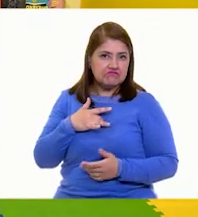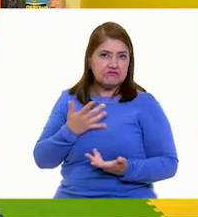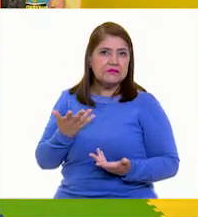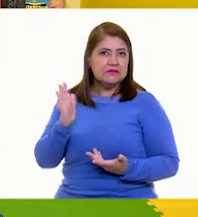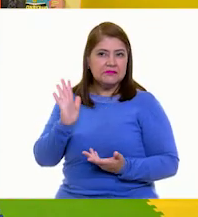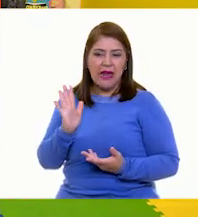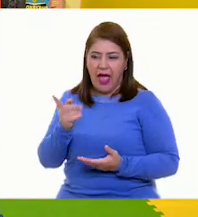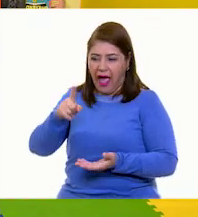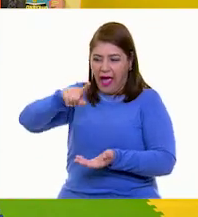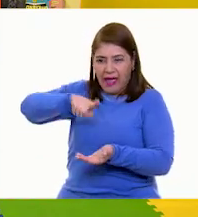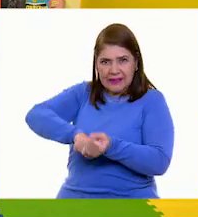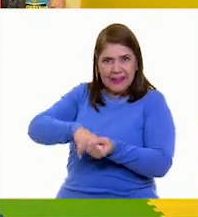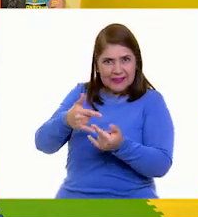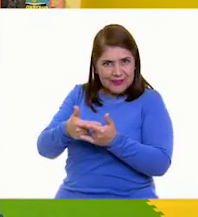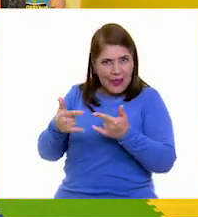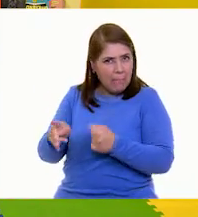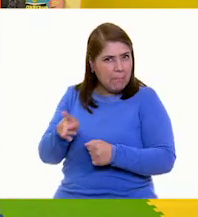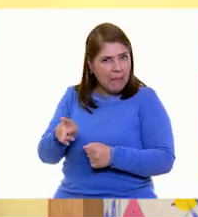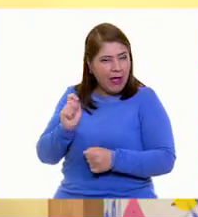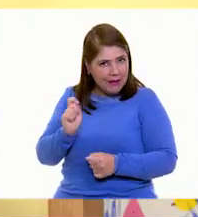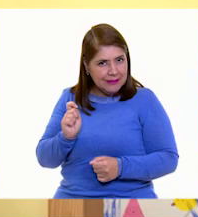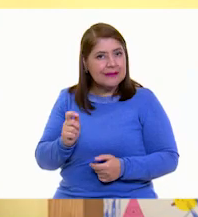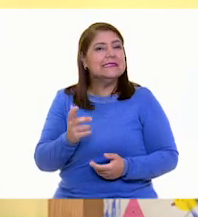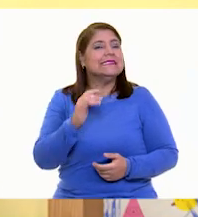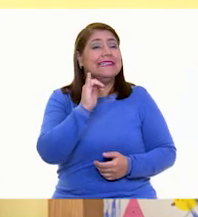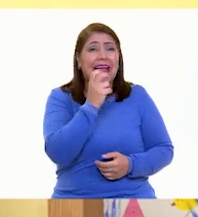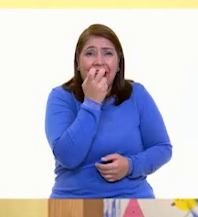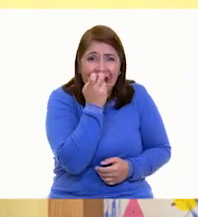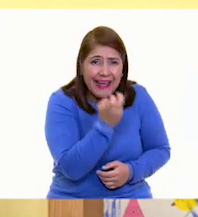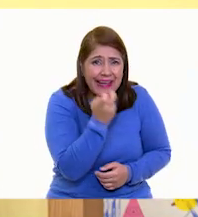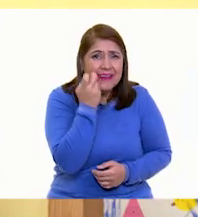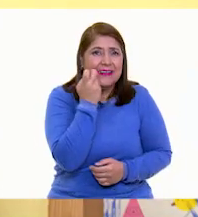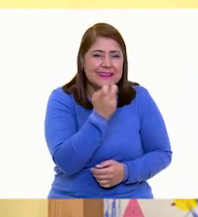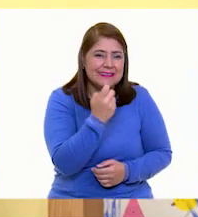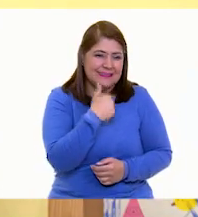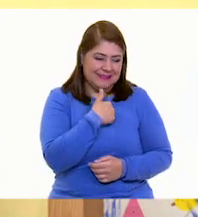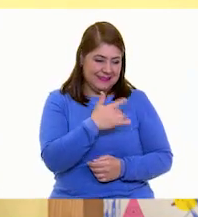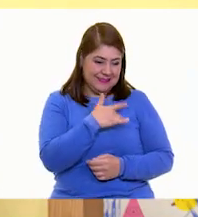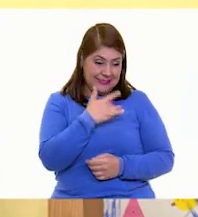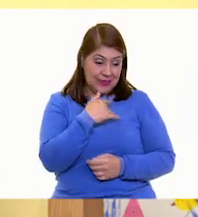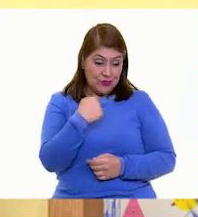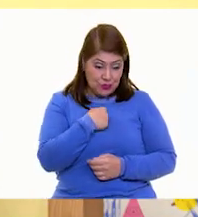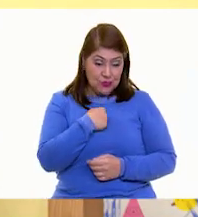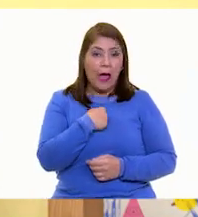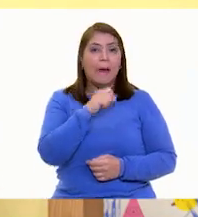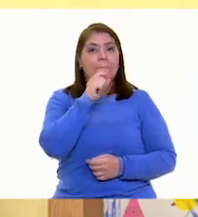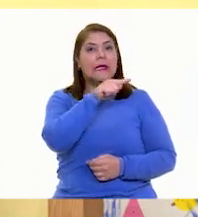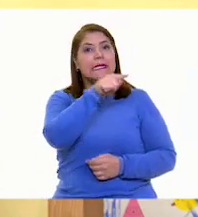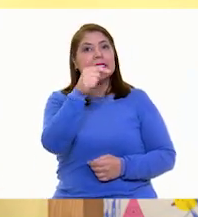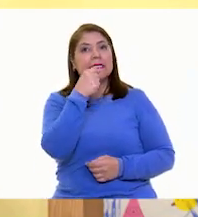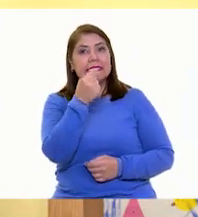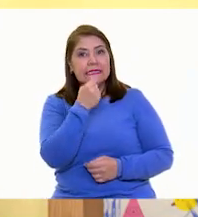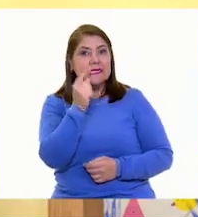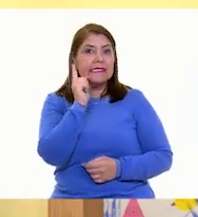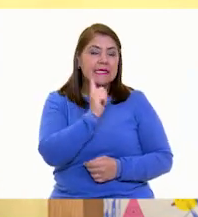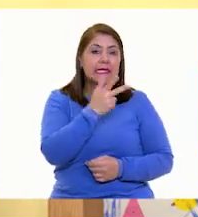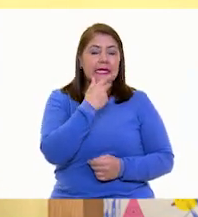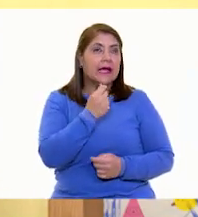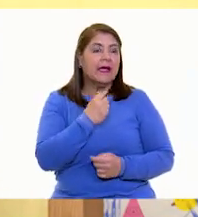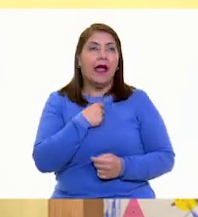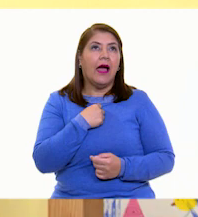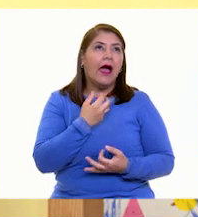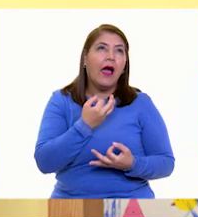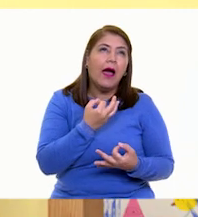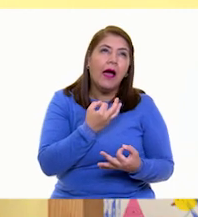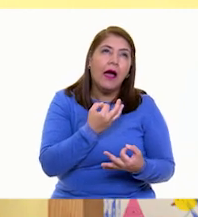como si estuvieras dentro de la historia. Así como yo, las niñas y los niños disfrutan y se adentran